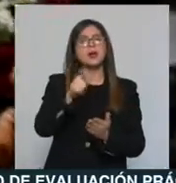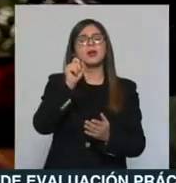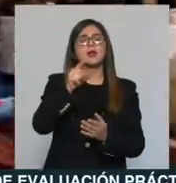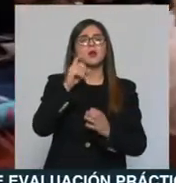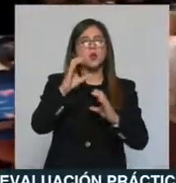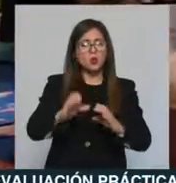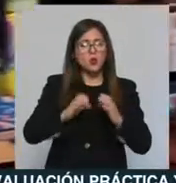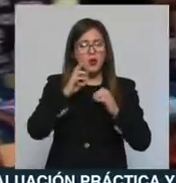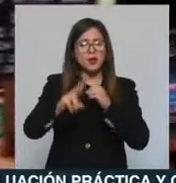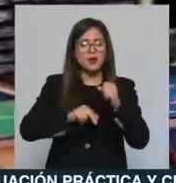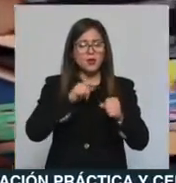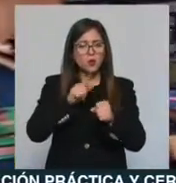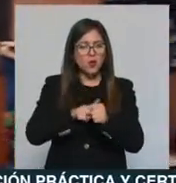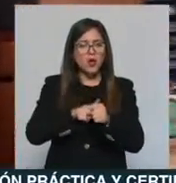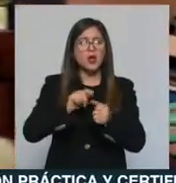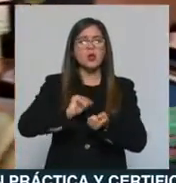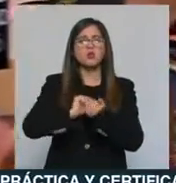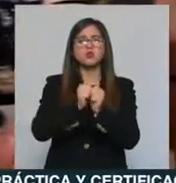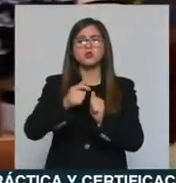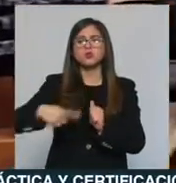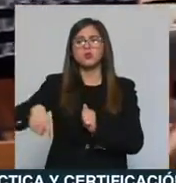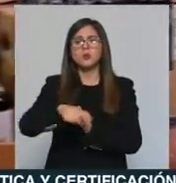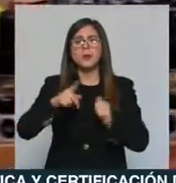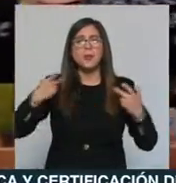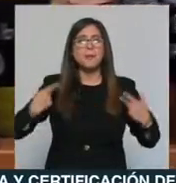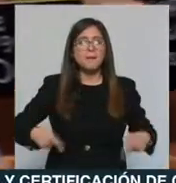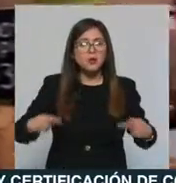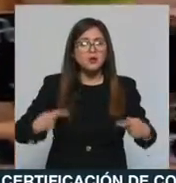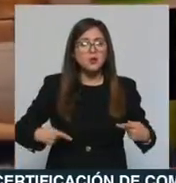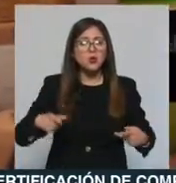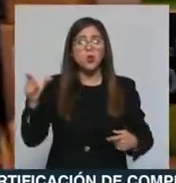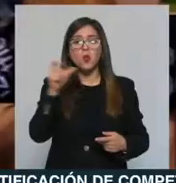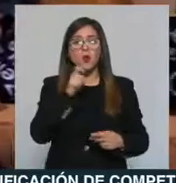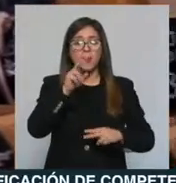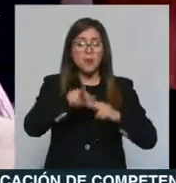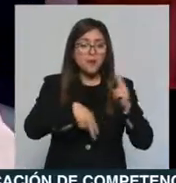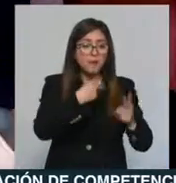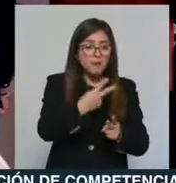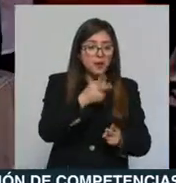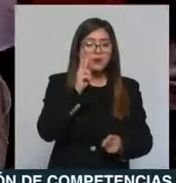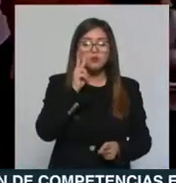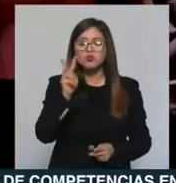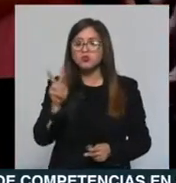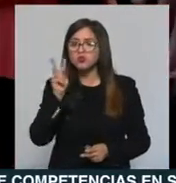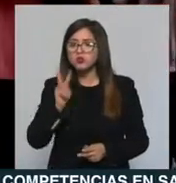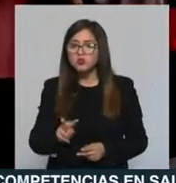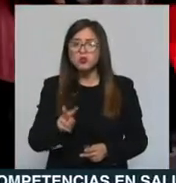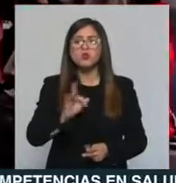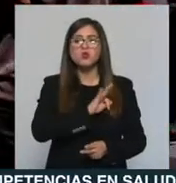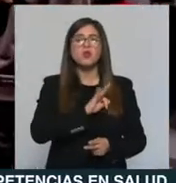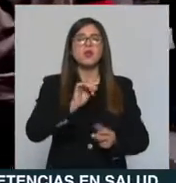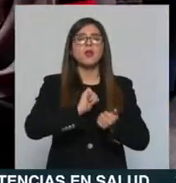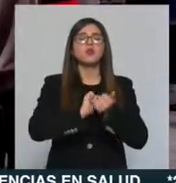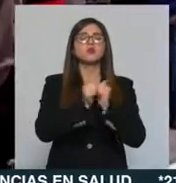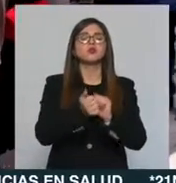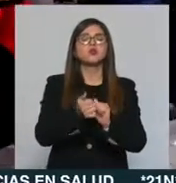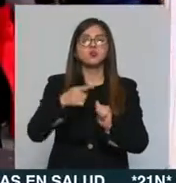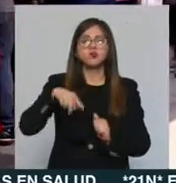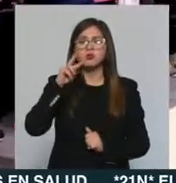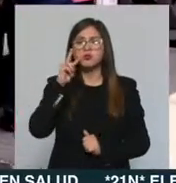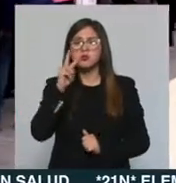ecológicas, y que la gente tenga una posibilidad para reunirse y encontrarse y